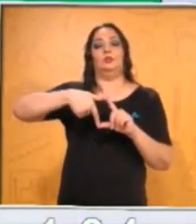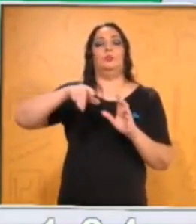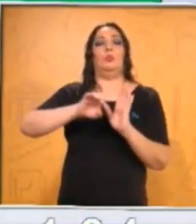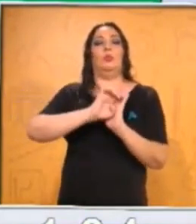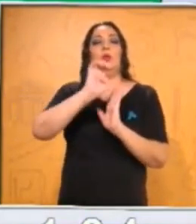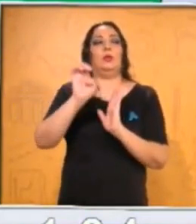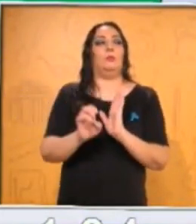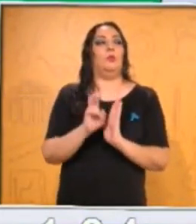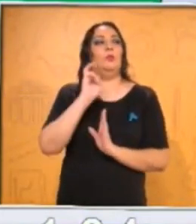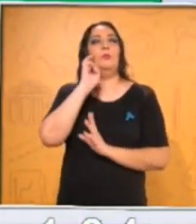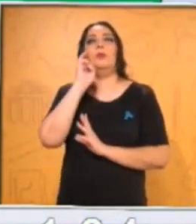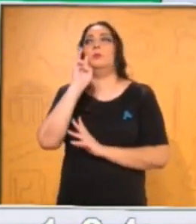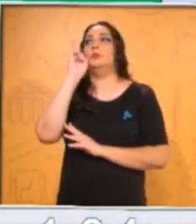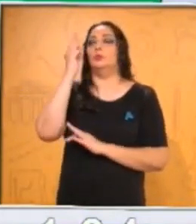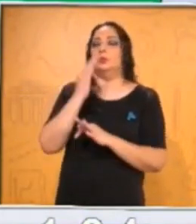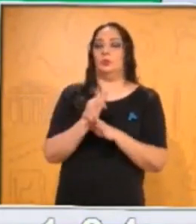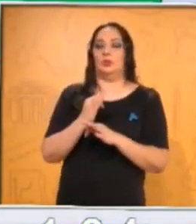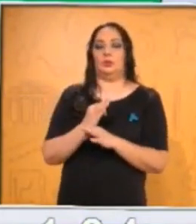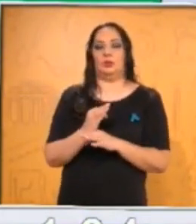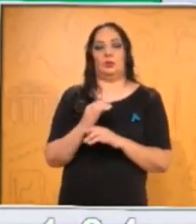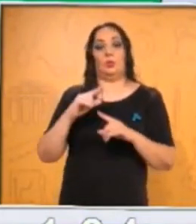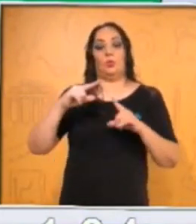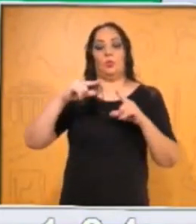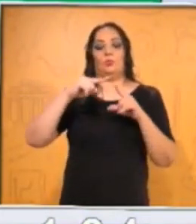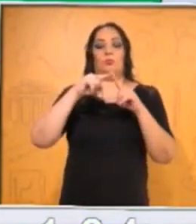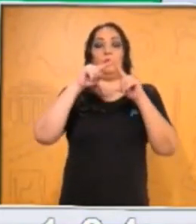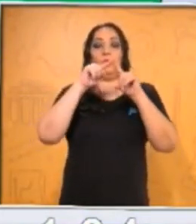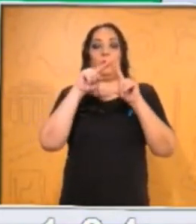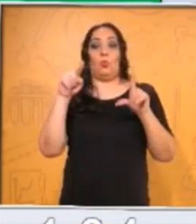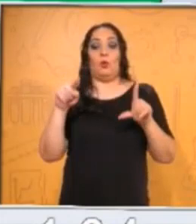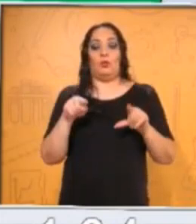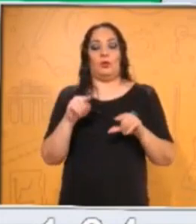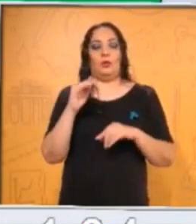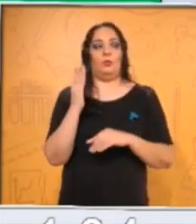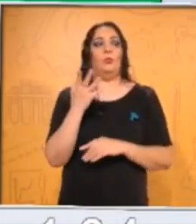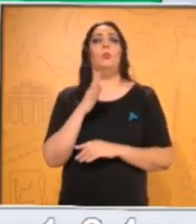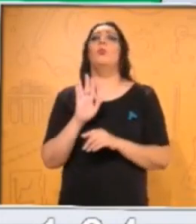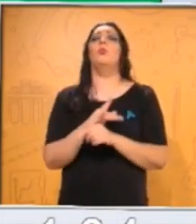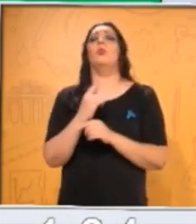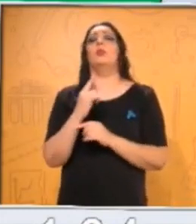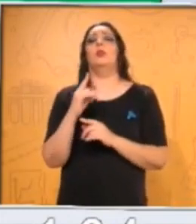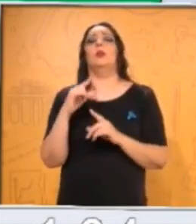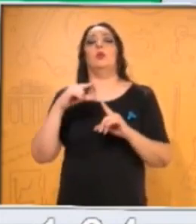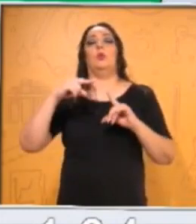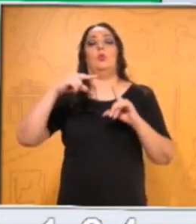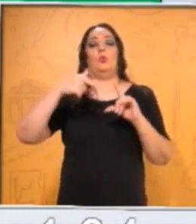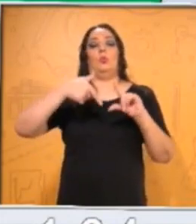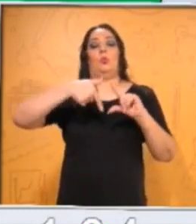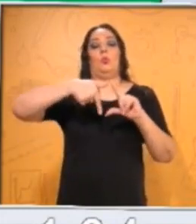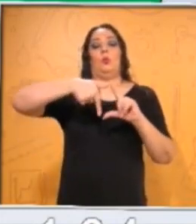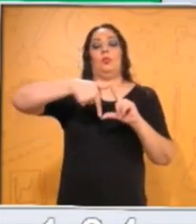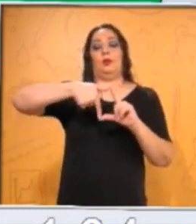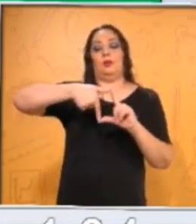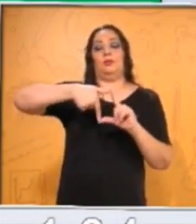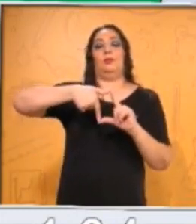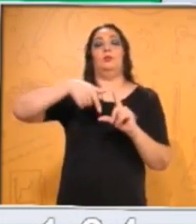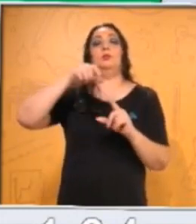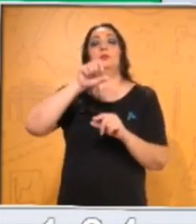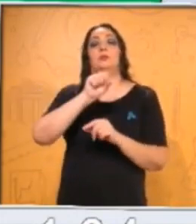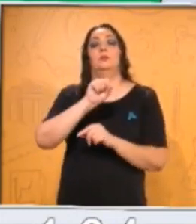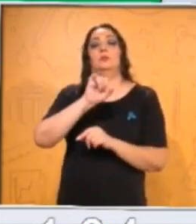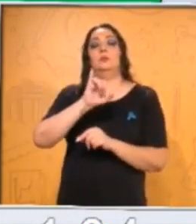que están en pantalla. Un cuadrado tiene... ¿Por qué cuadriláteros simétricos? Porque